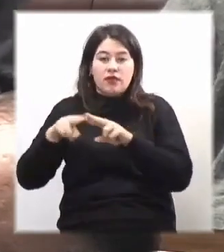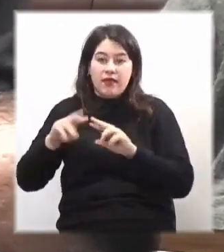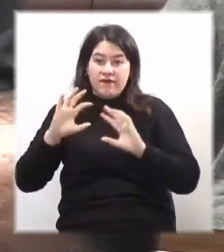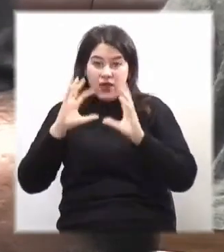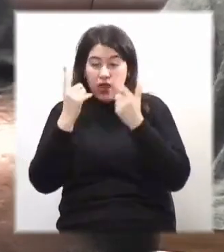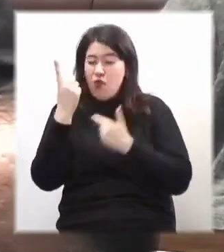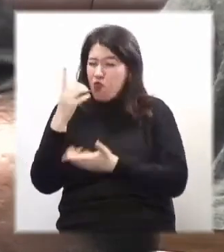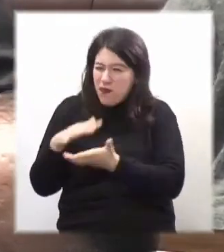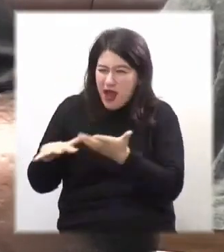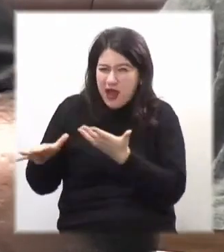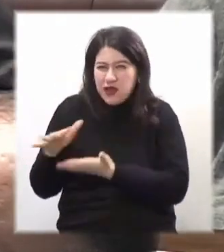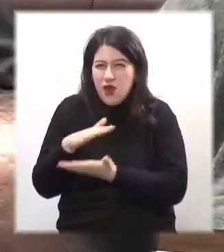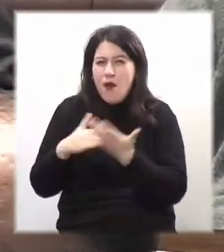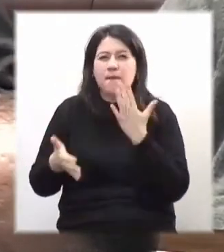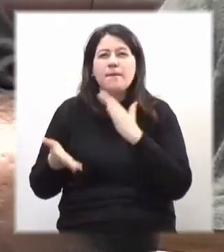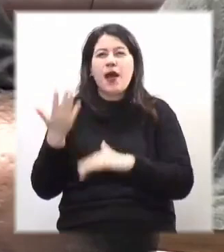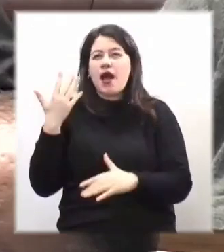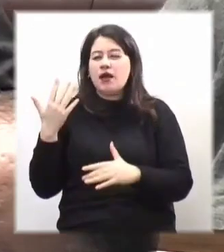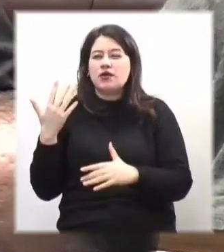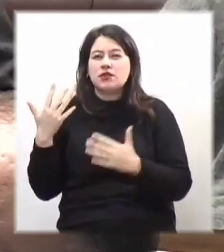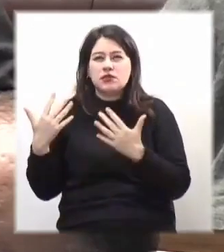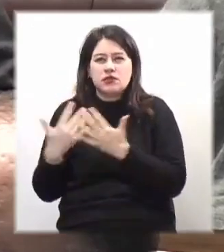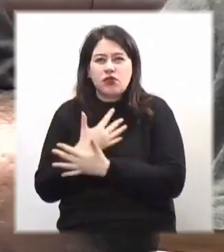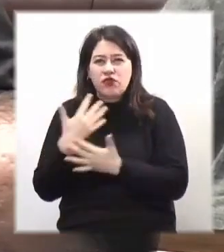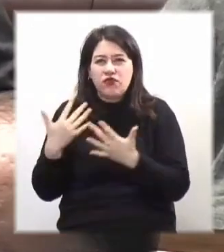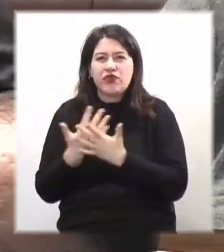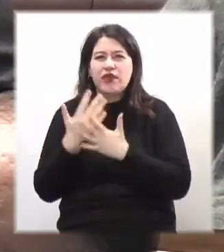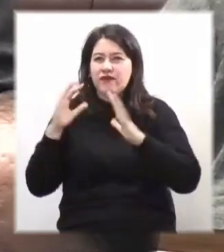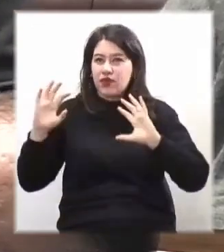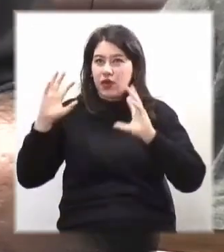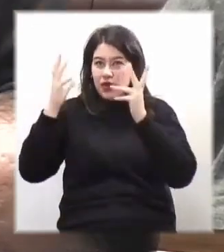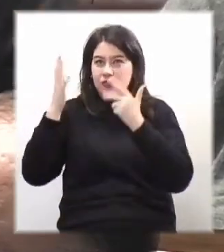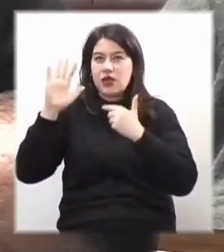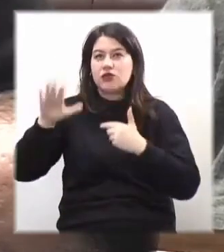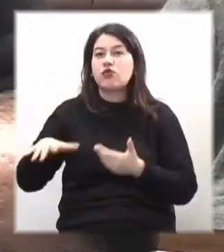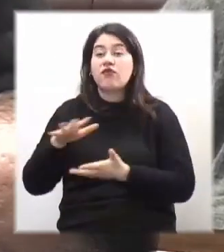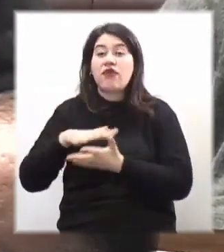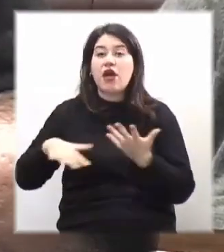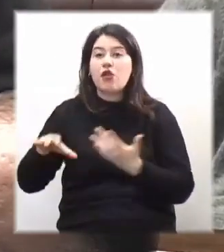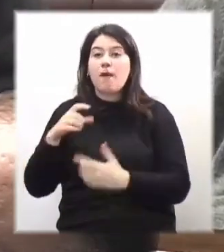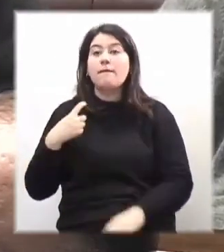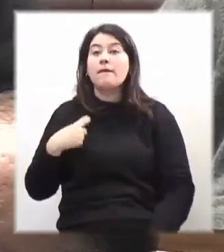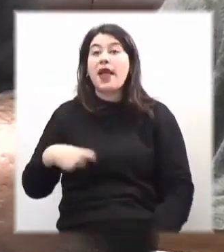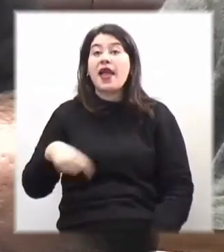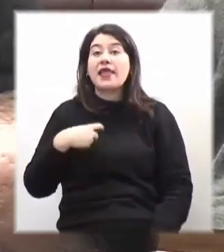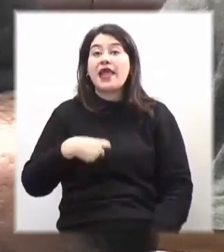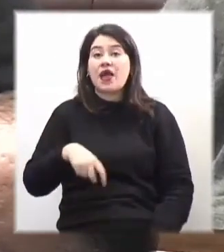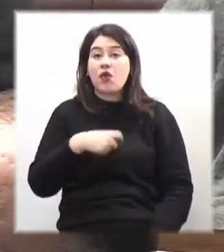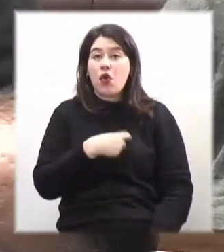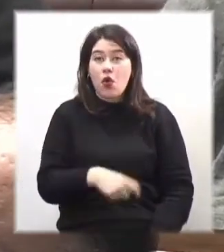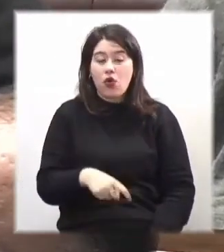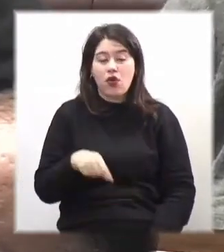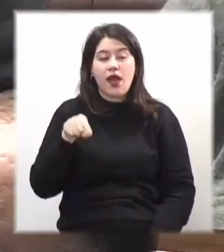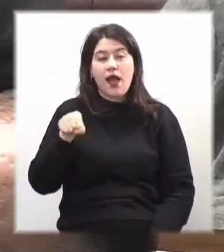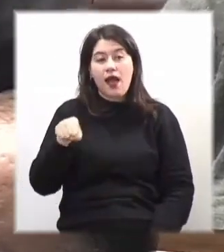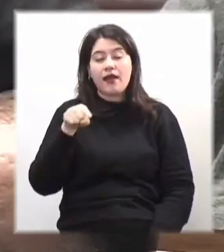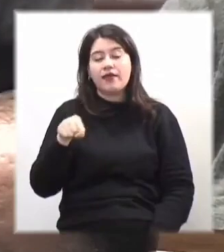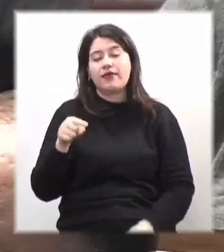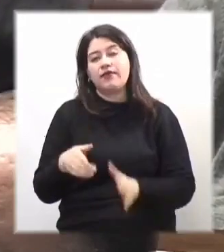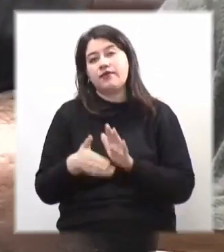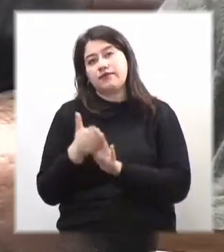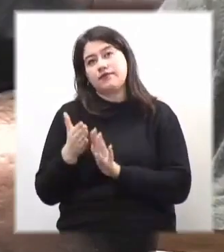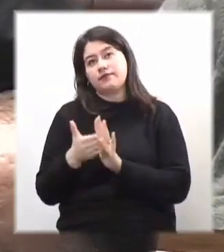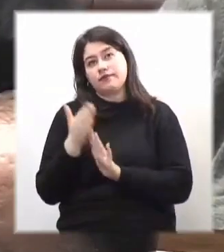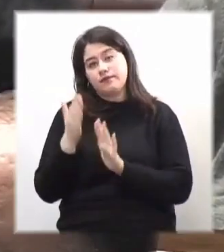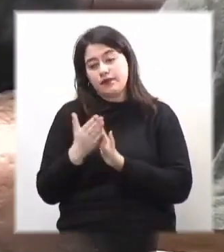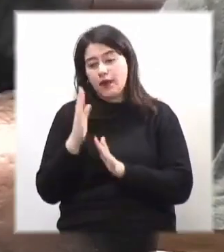uno de los barrios más impactados por la violencia como es el barrio peñarol había o se estaba impulsando y